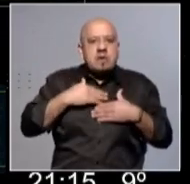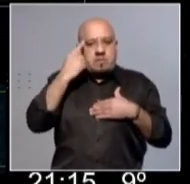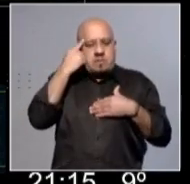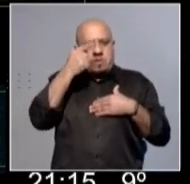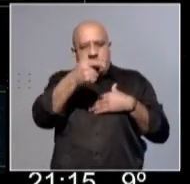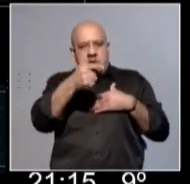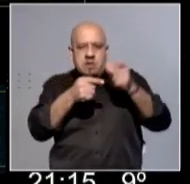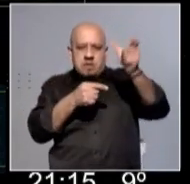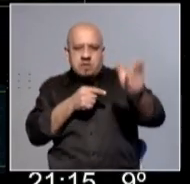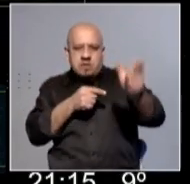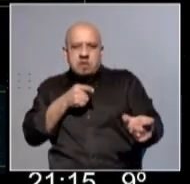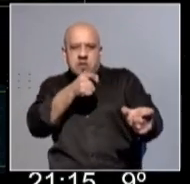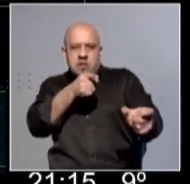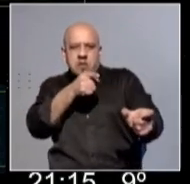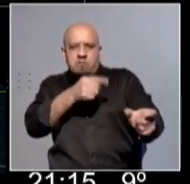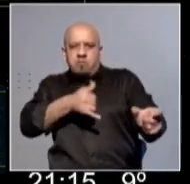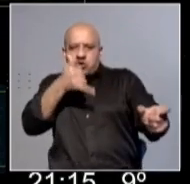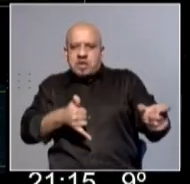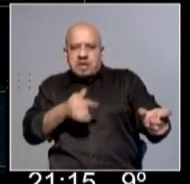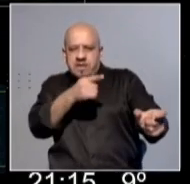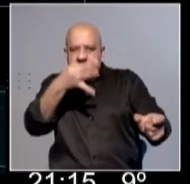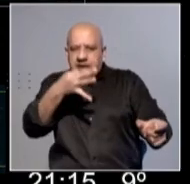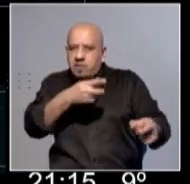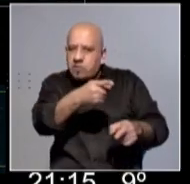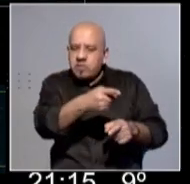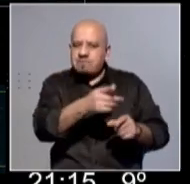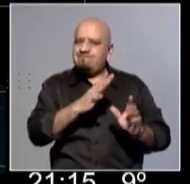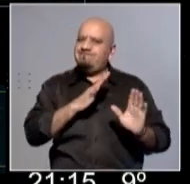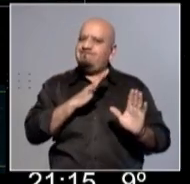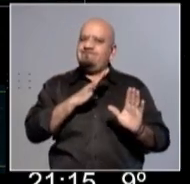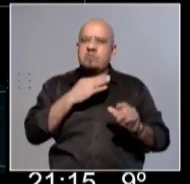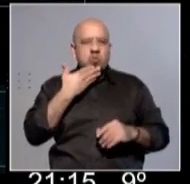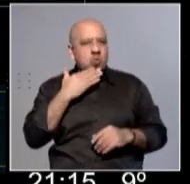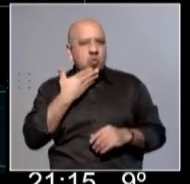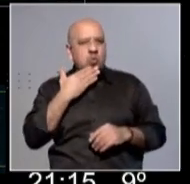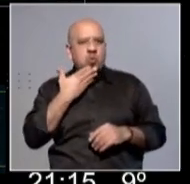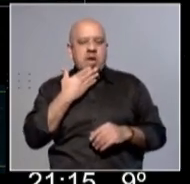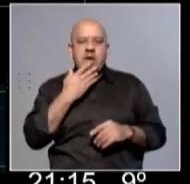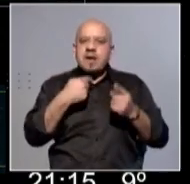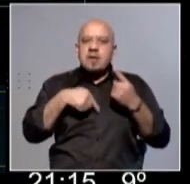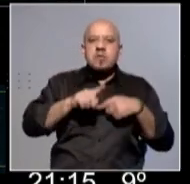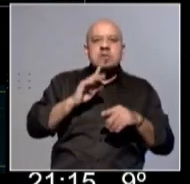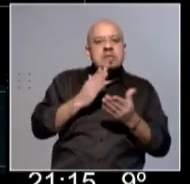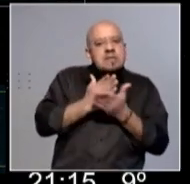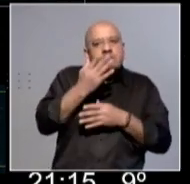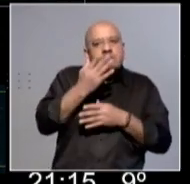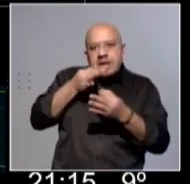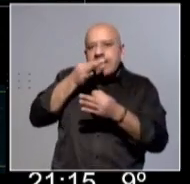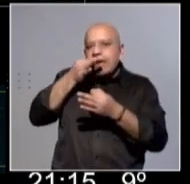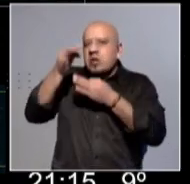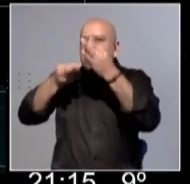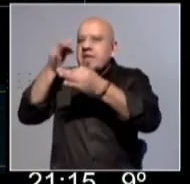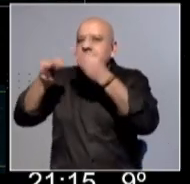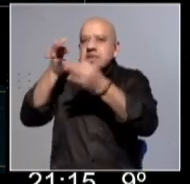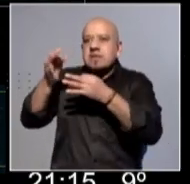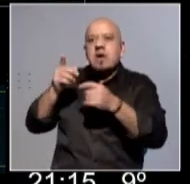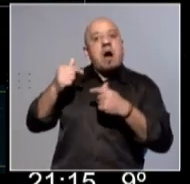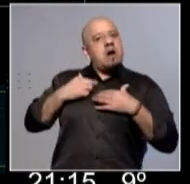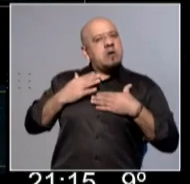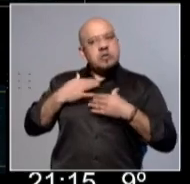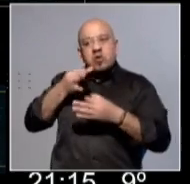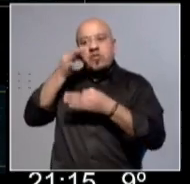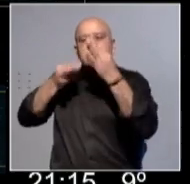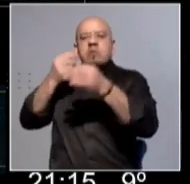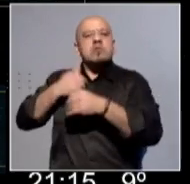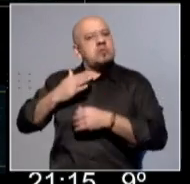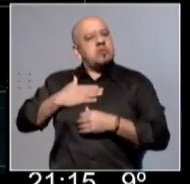adelante y me diga que él tiene la verdad, yo tengo que desconfiar. O sea, no me puedo poner ahí. Y los relatos siempre intentan adueñarse, la verdad. Esa es la connotación negativa que